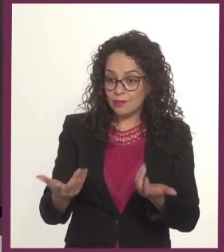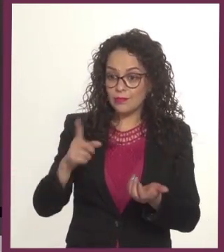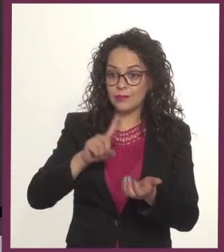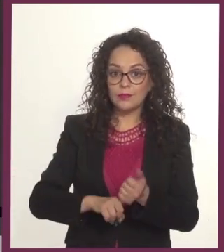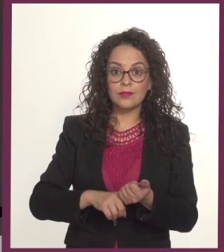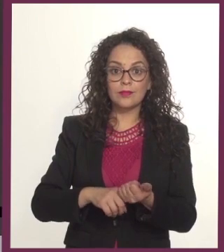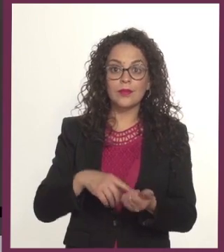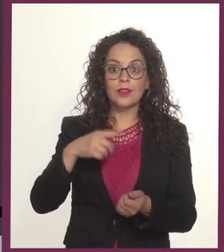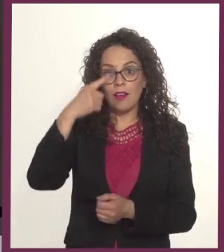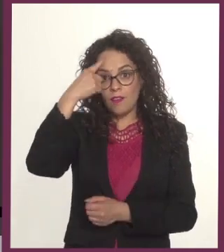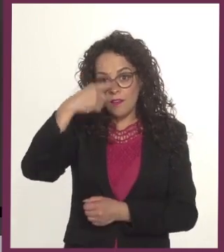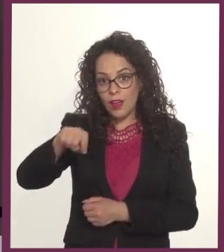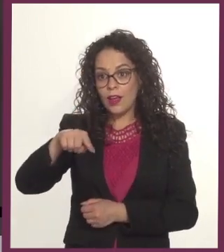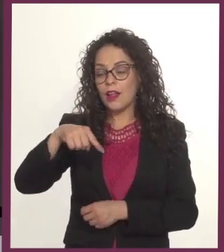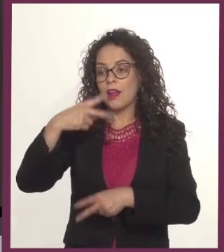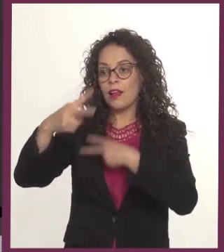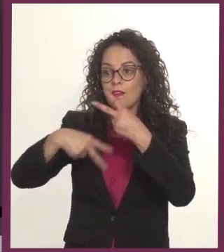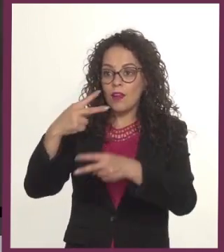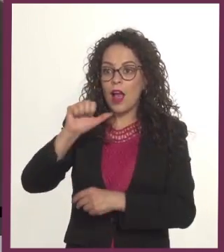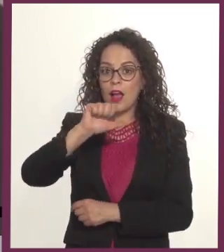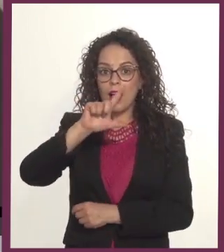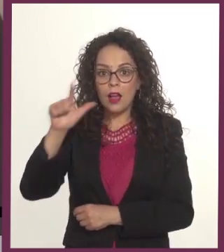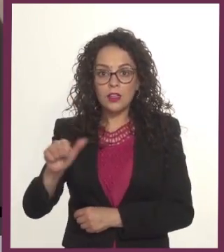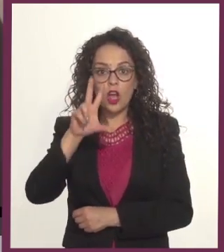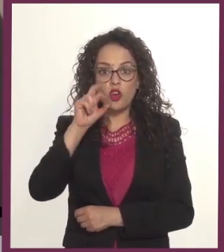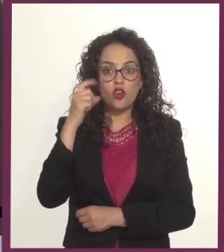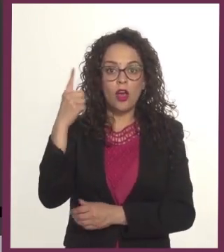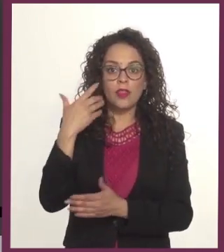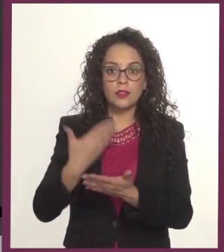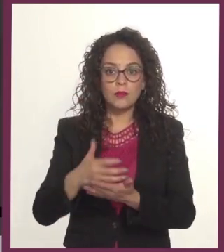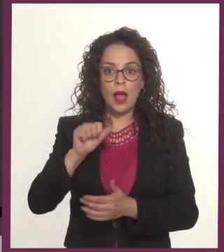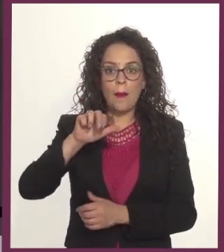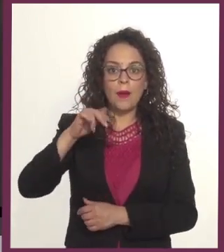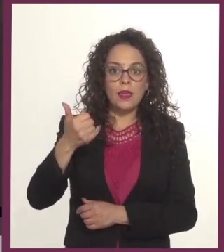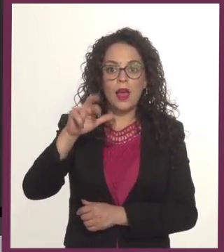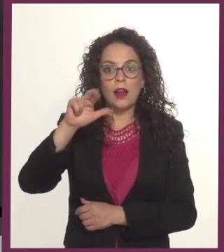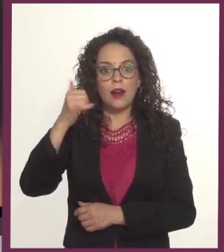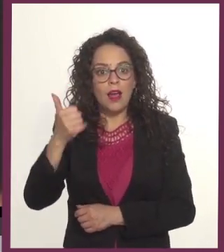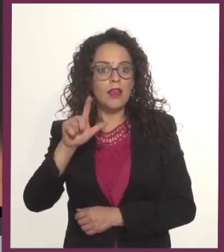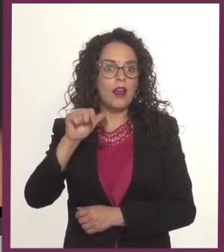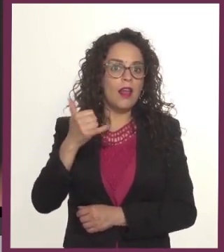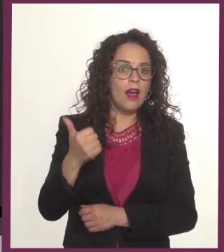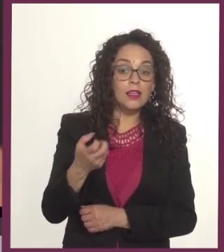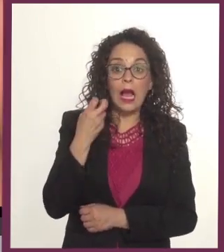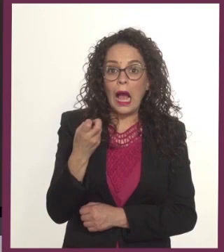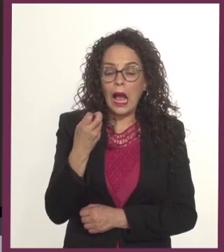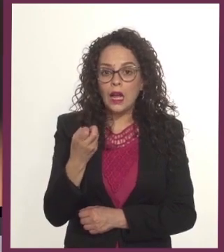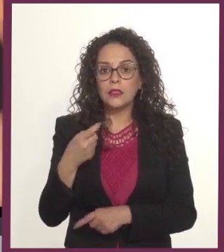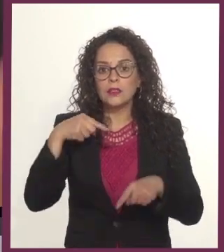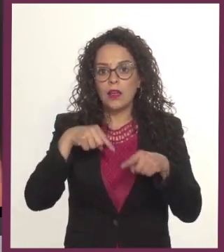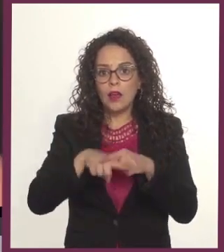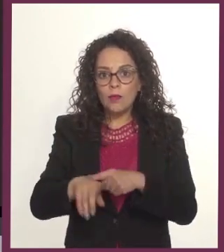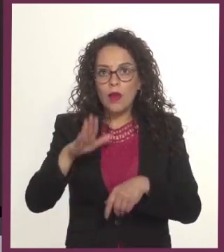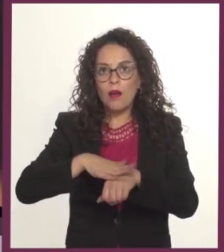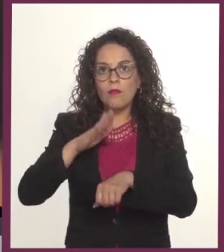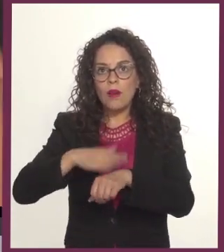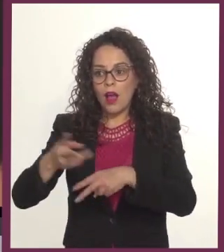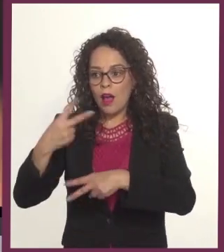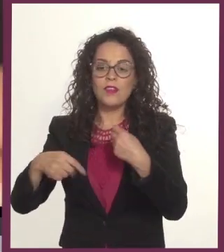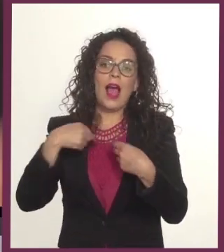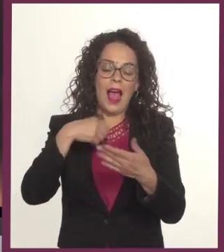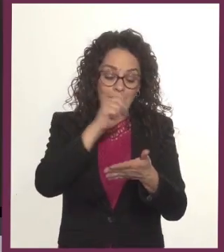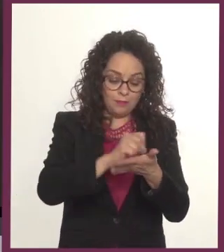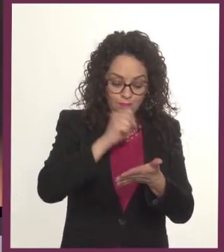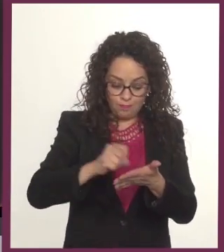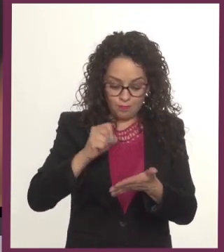así empiezo a crear, ¿no? Y empiezo a darle coherencia después. En esta pantalla que no calla la toalla, allá, basa, allá, va,